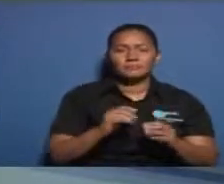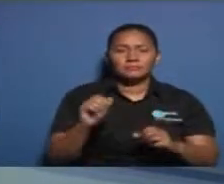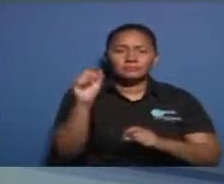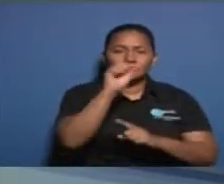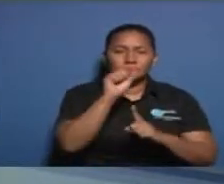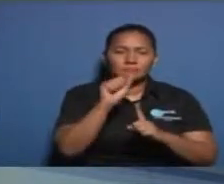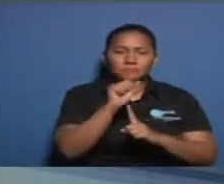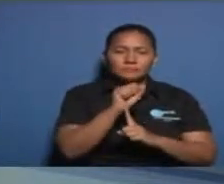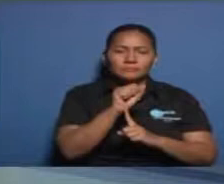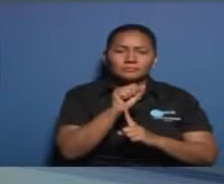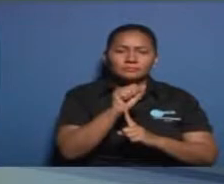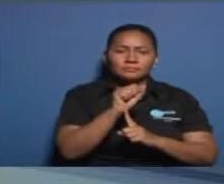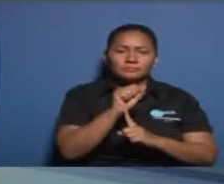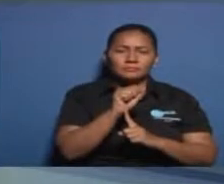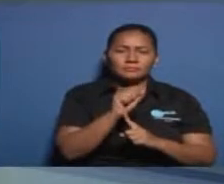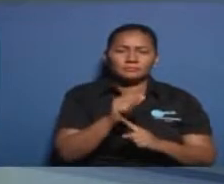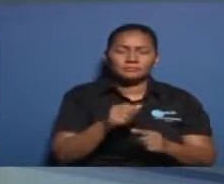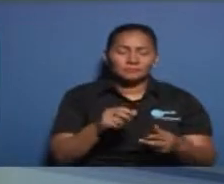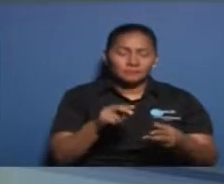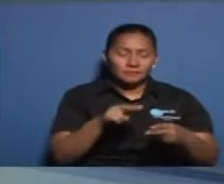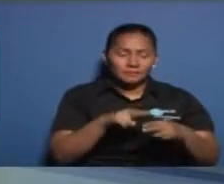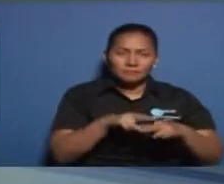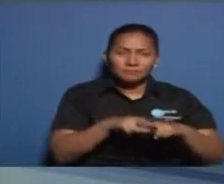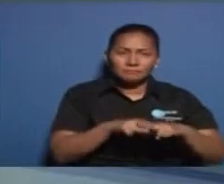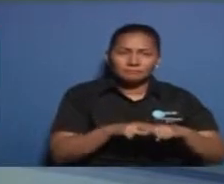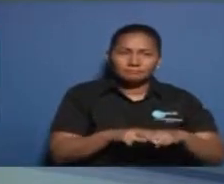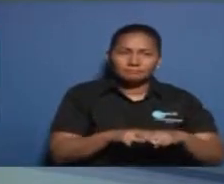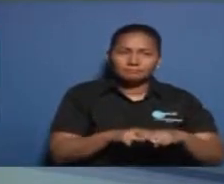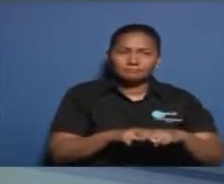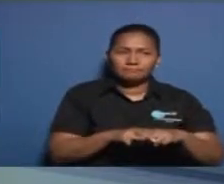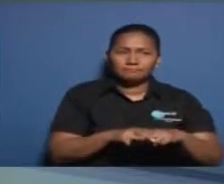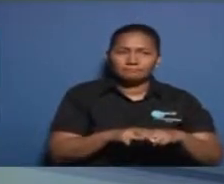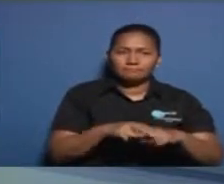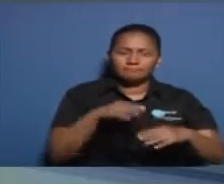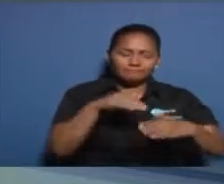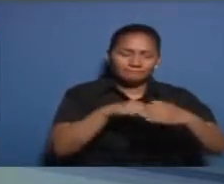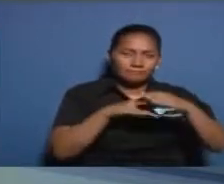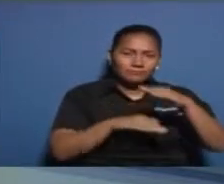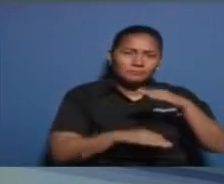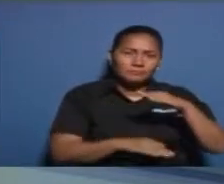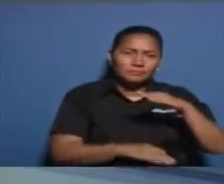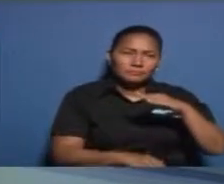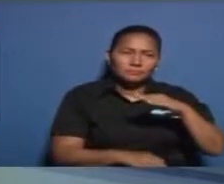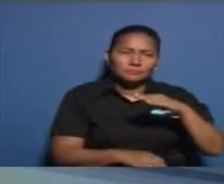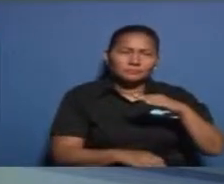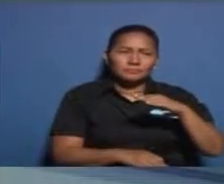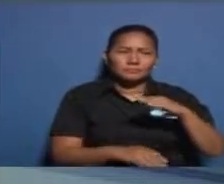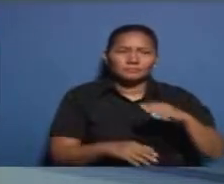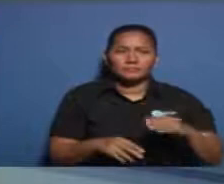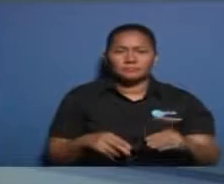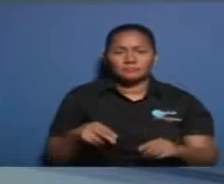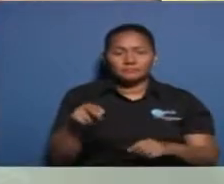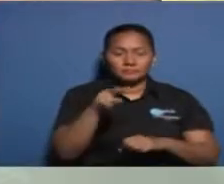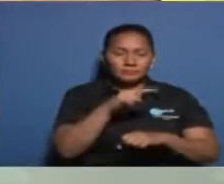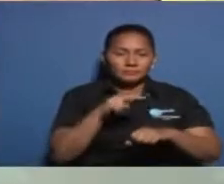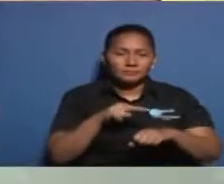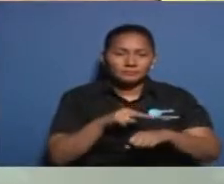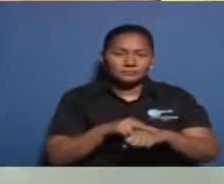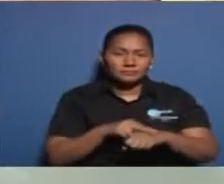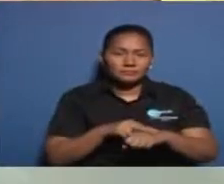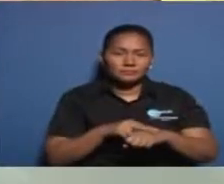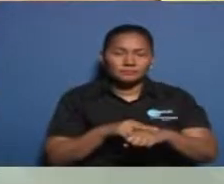está sentada sobre supuestos falsos como por ejemplo de que la naturaleza siempre iba a estar allí la